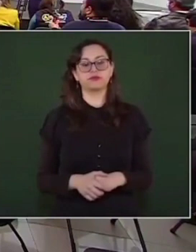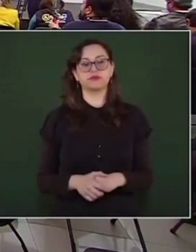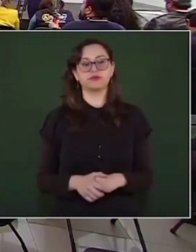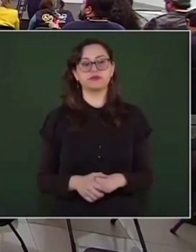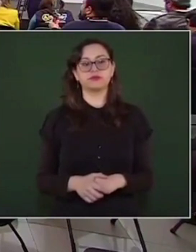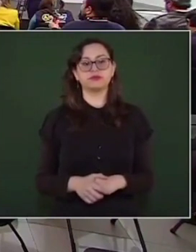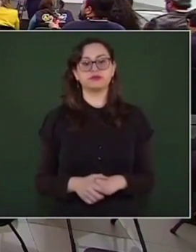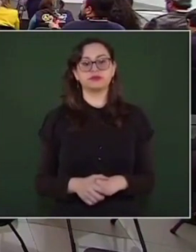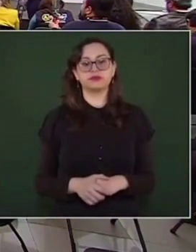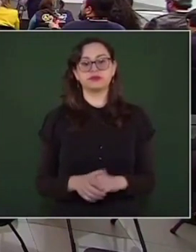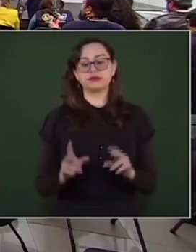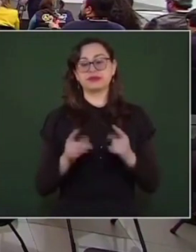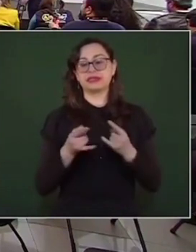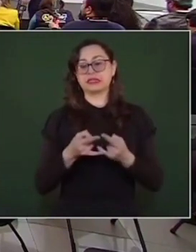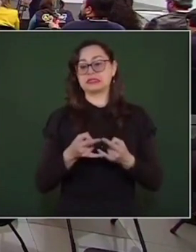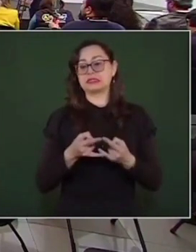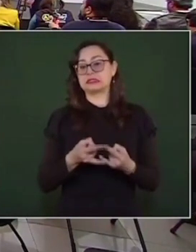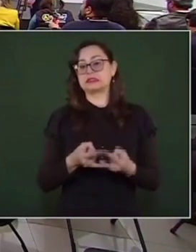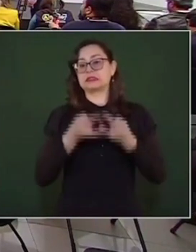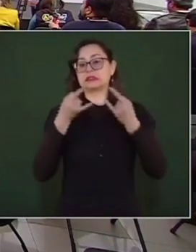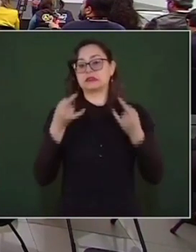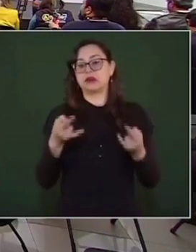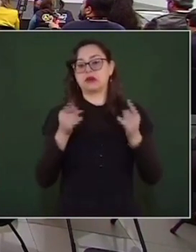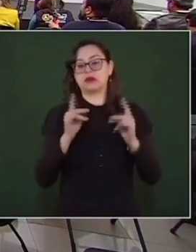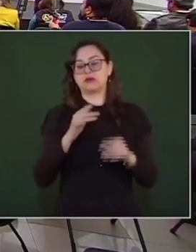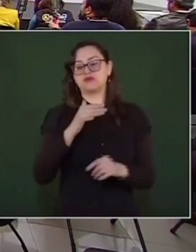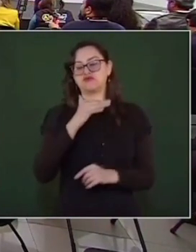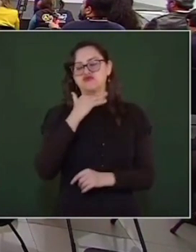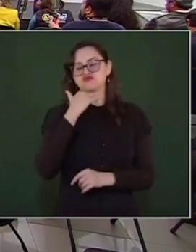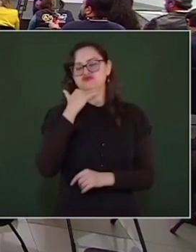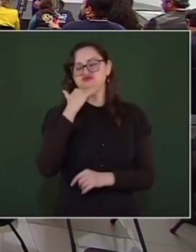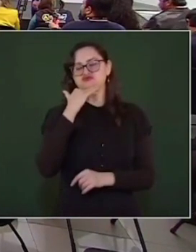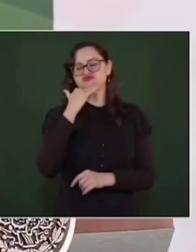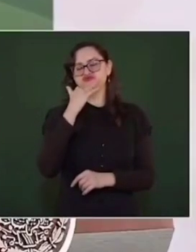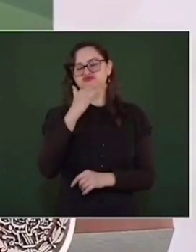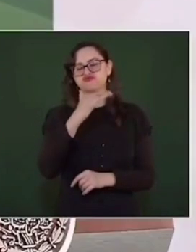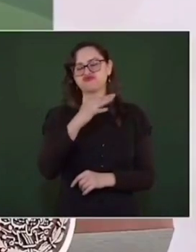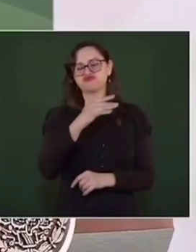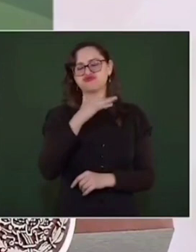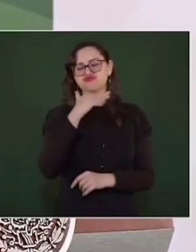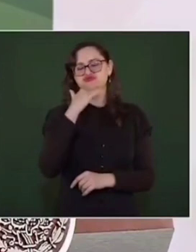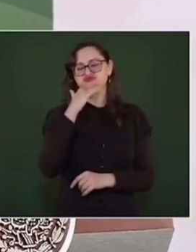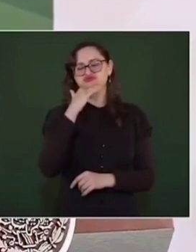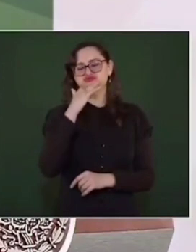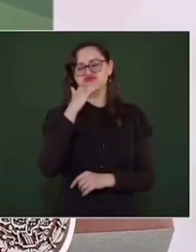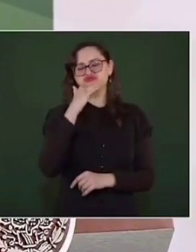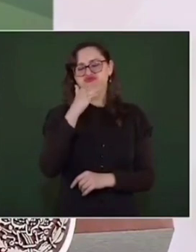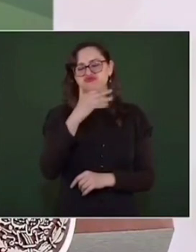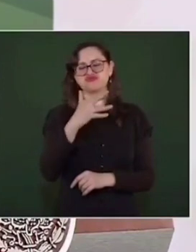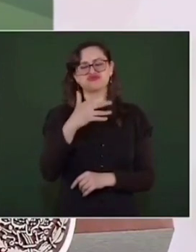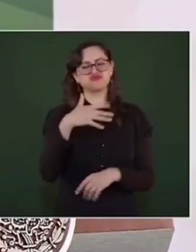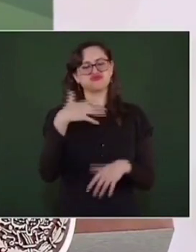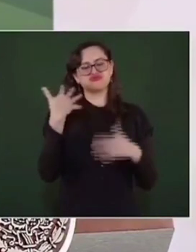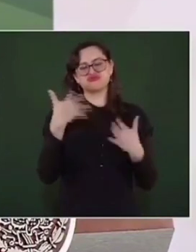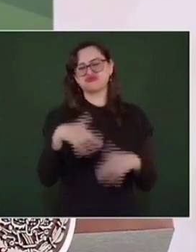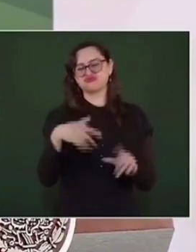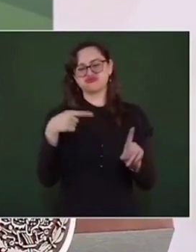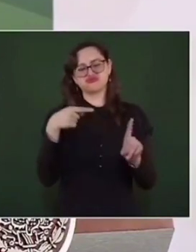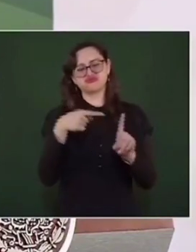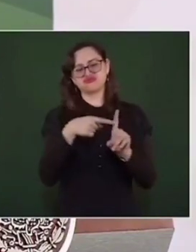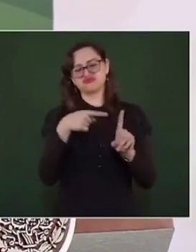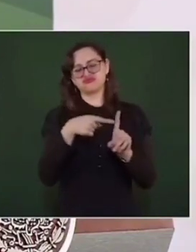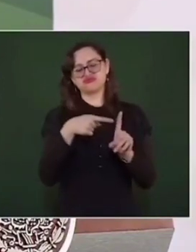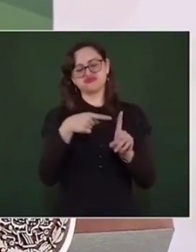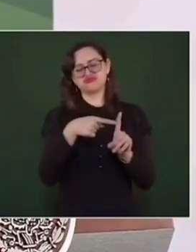trama de corrupción encabezada por una persona que se